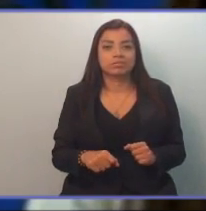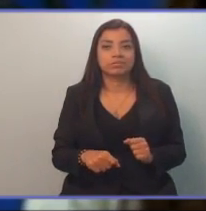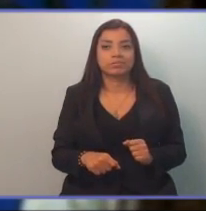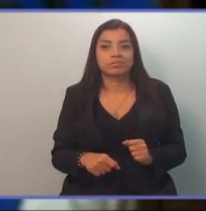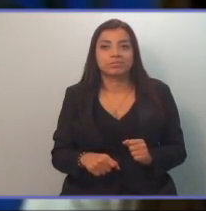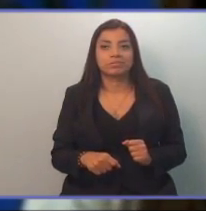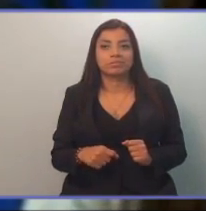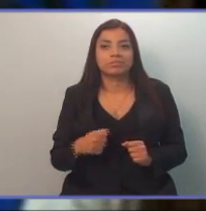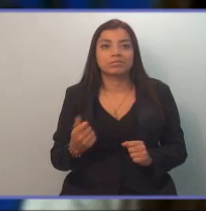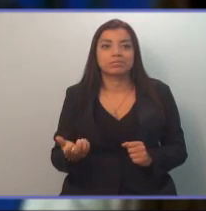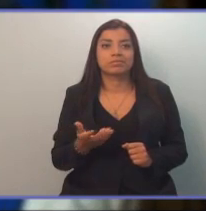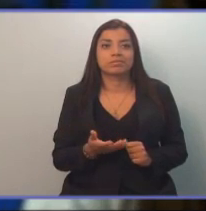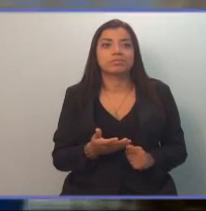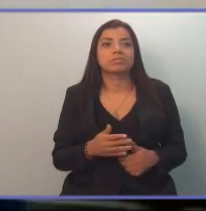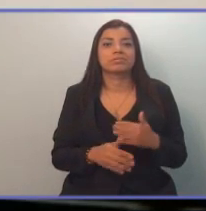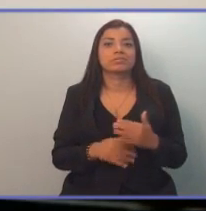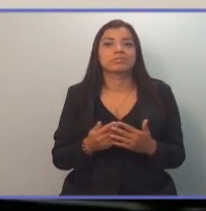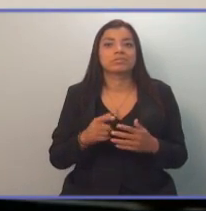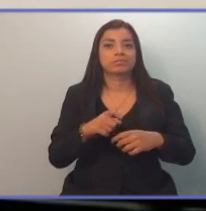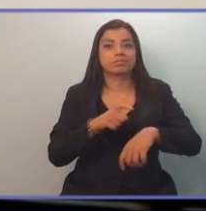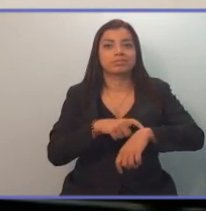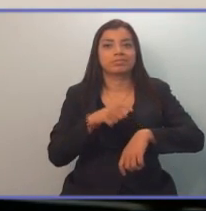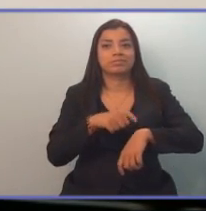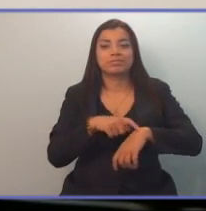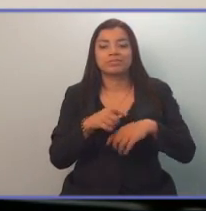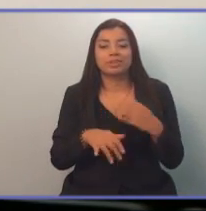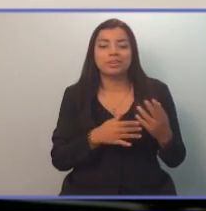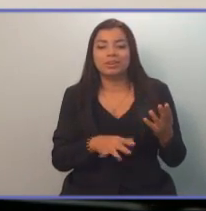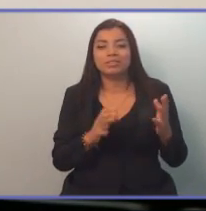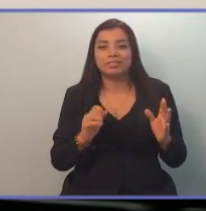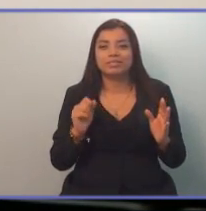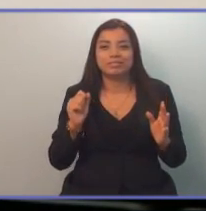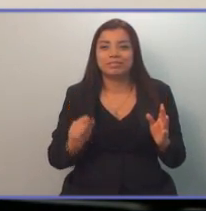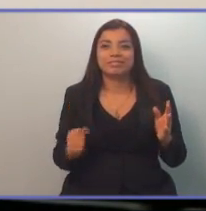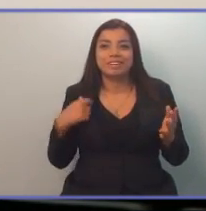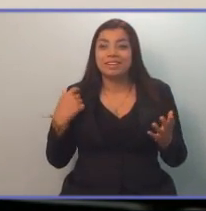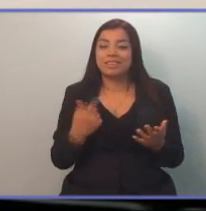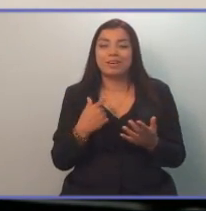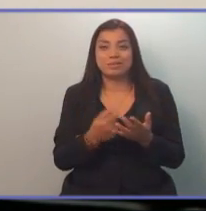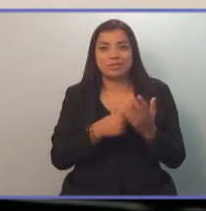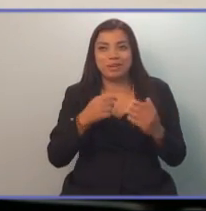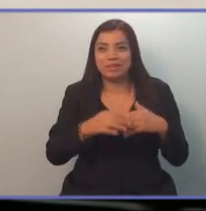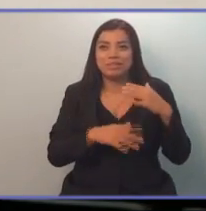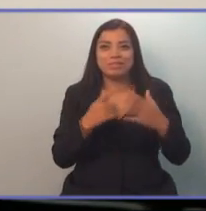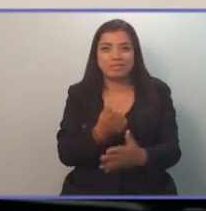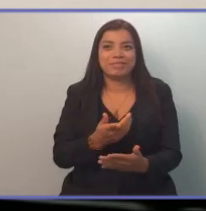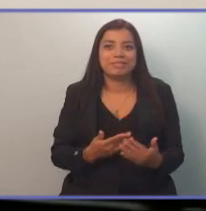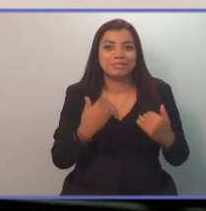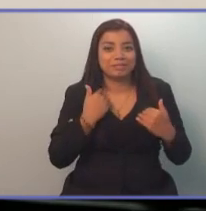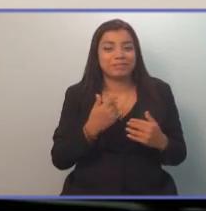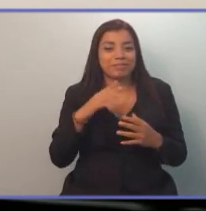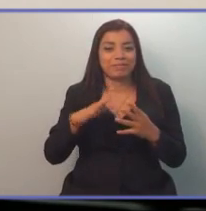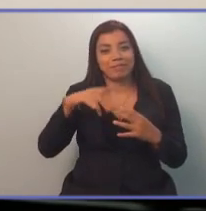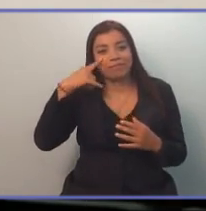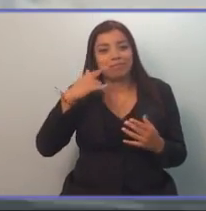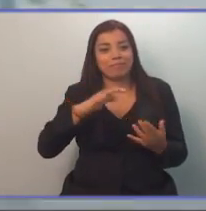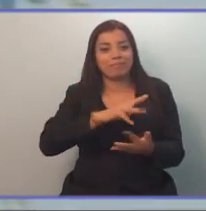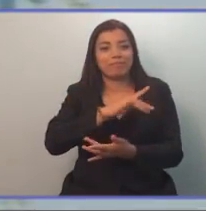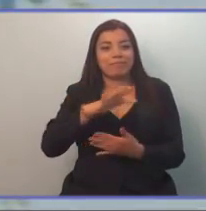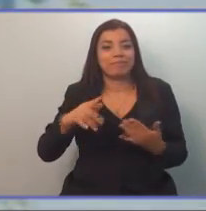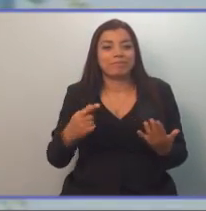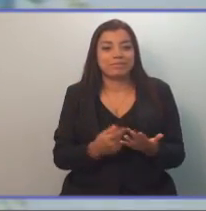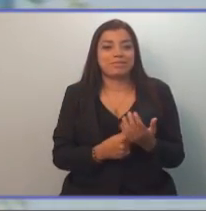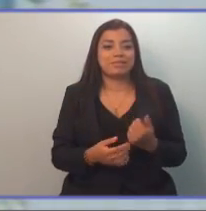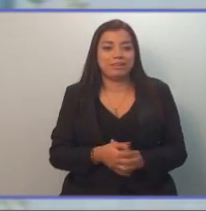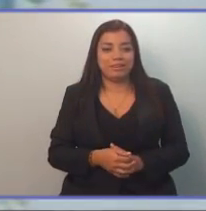fue temporalmente trasladarle la competencia en derecho privado a la Cámara Ambiental y especializar